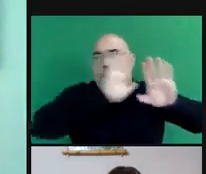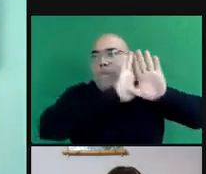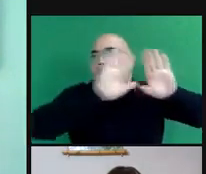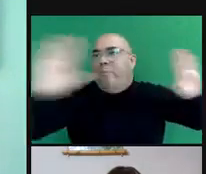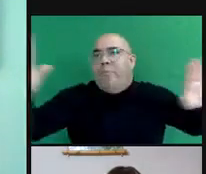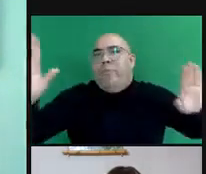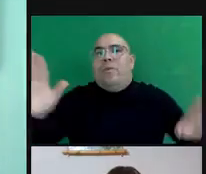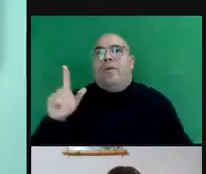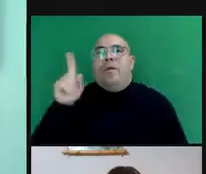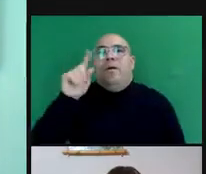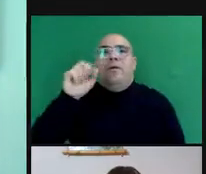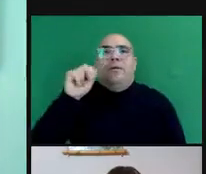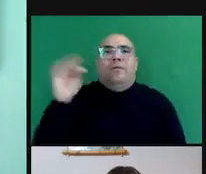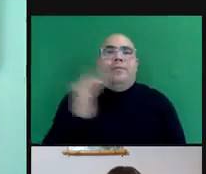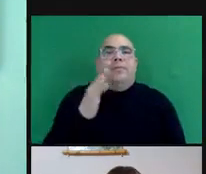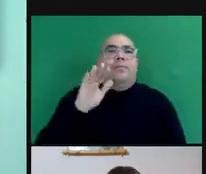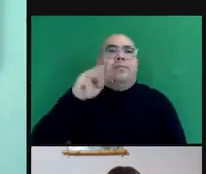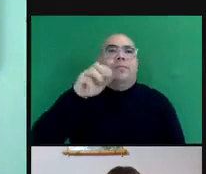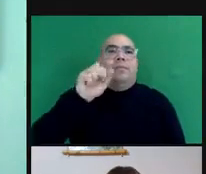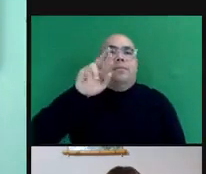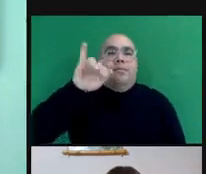de la Plaza Santa María.